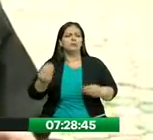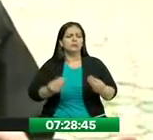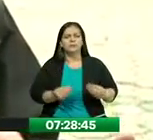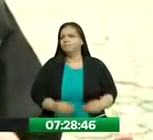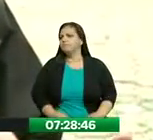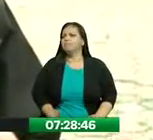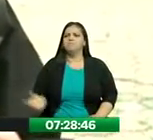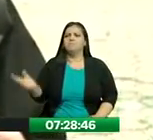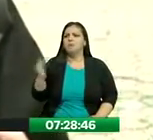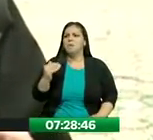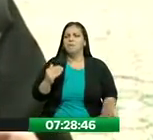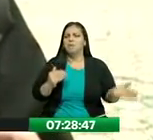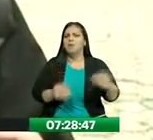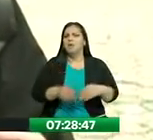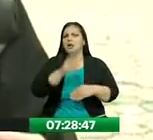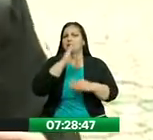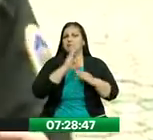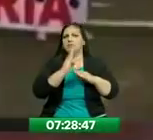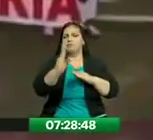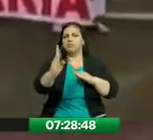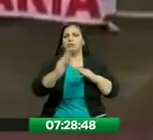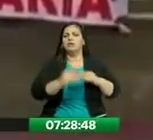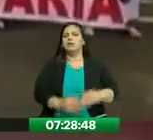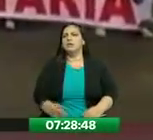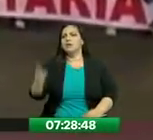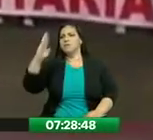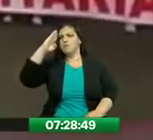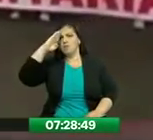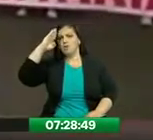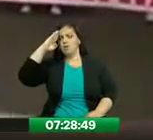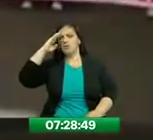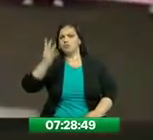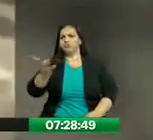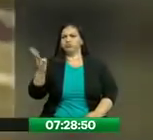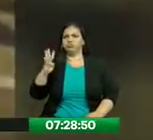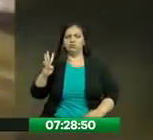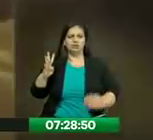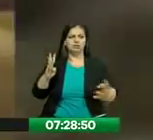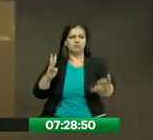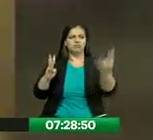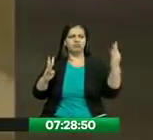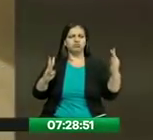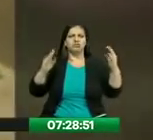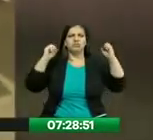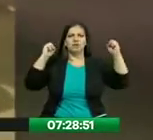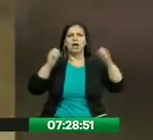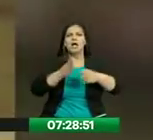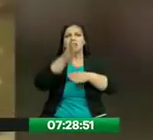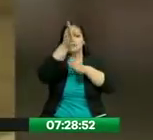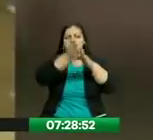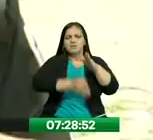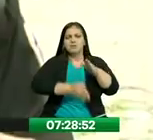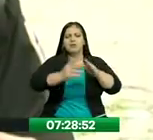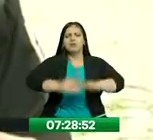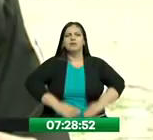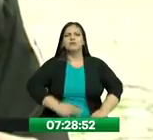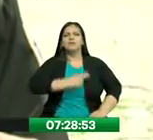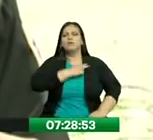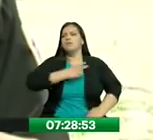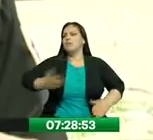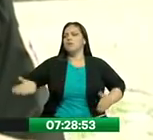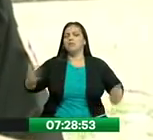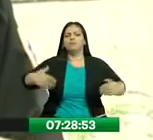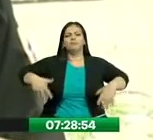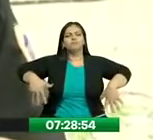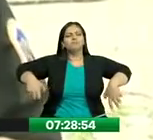y por eso se hace este cordón humanitario. Pero este no fue el único cordón humanitario que se realizó. Hubo más. Por ejemplo,